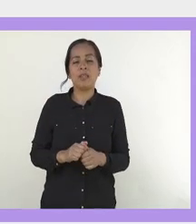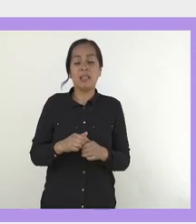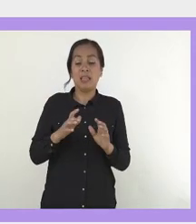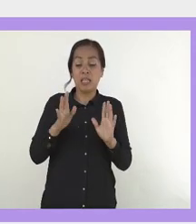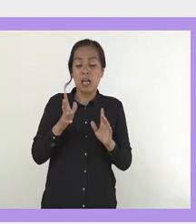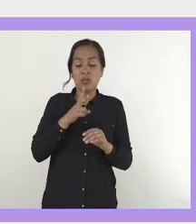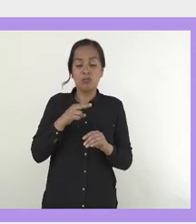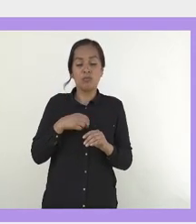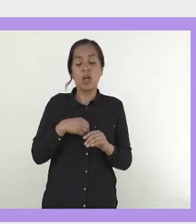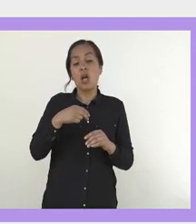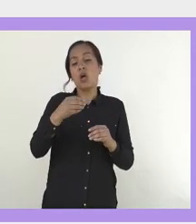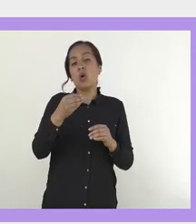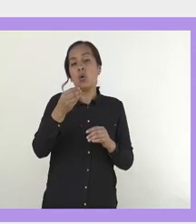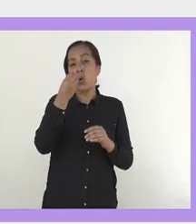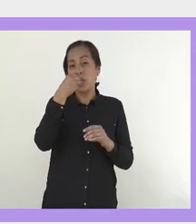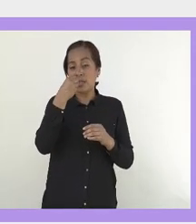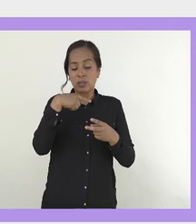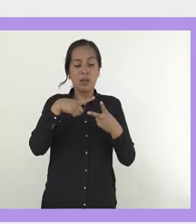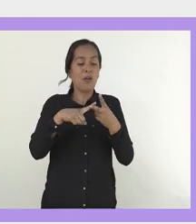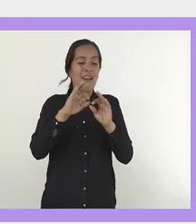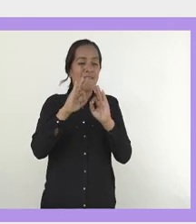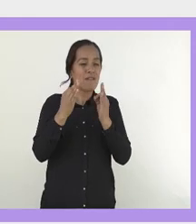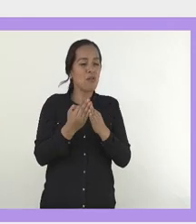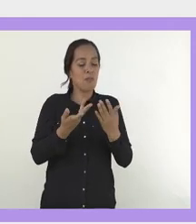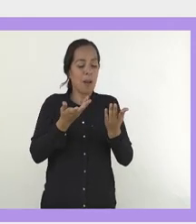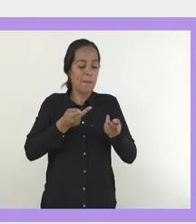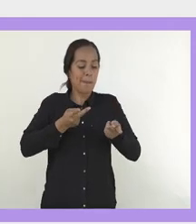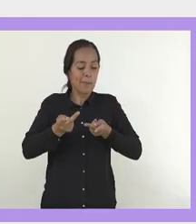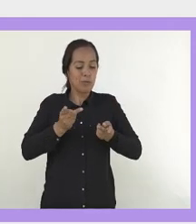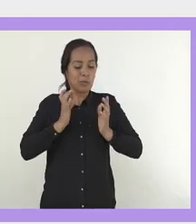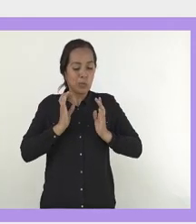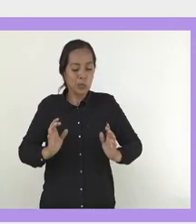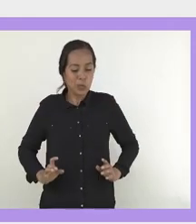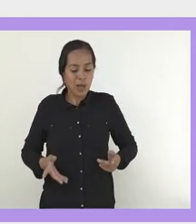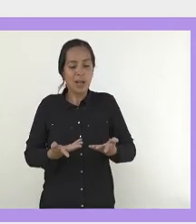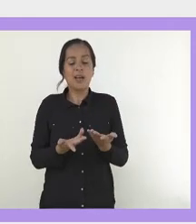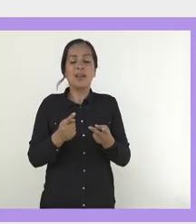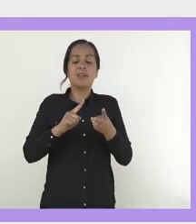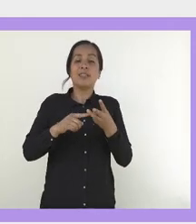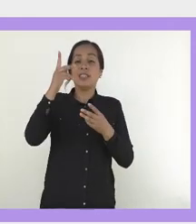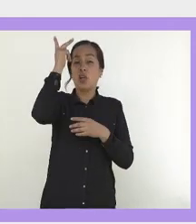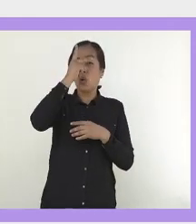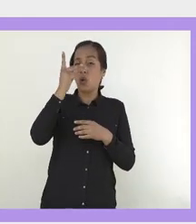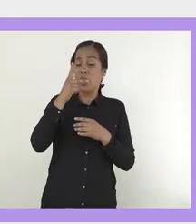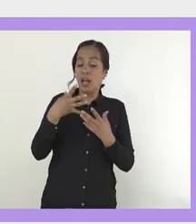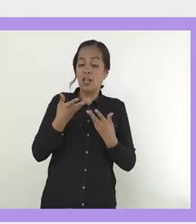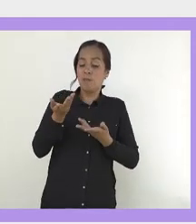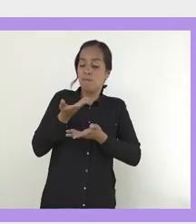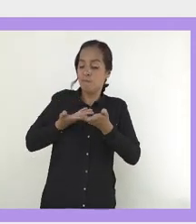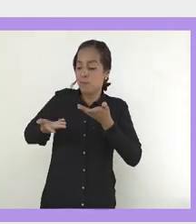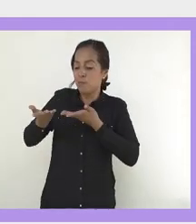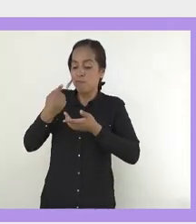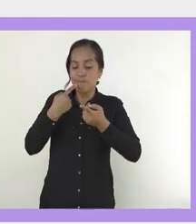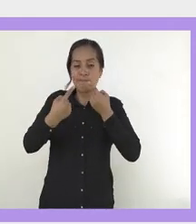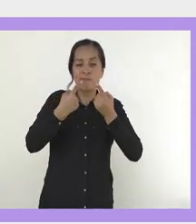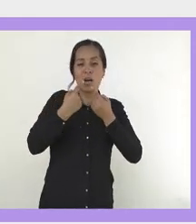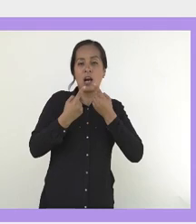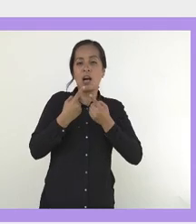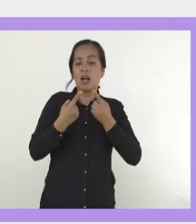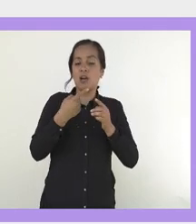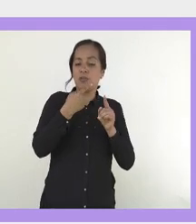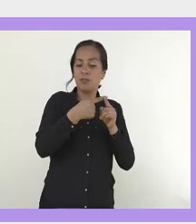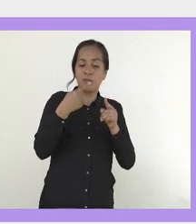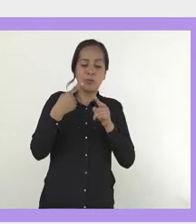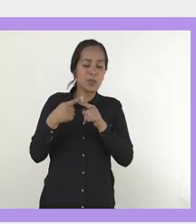selección como es nutrición como es la preparación física como es la psicología y compartir todo esto con los este